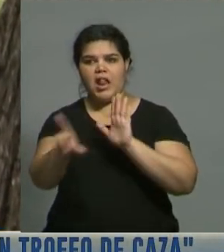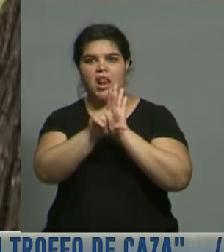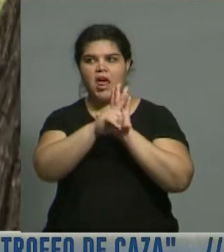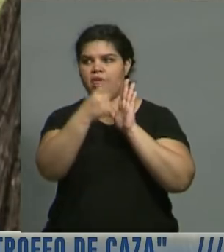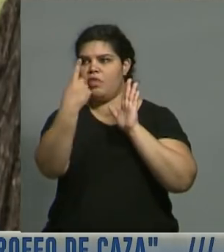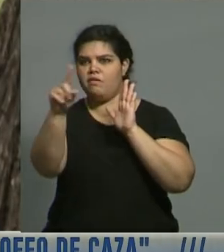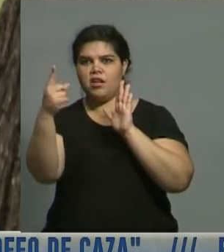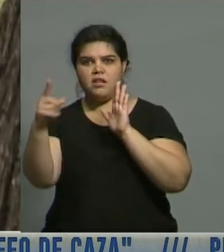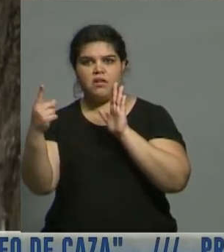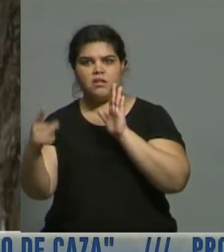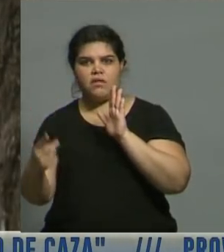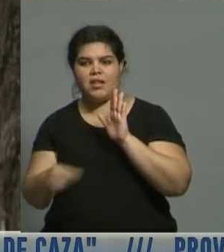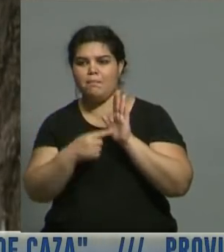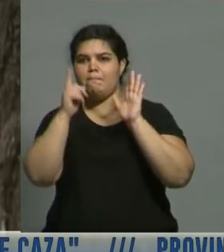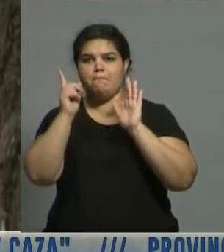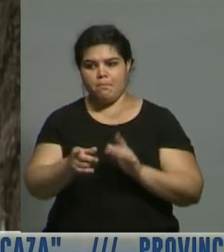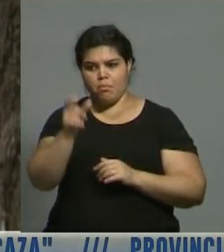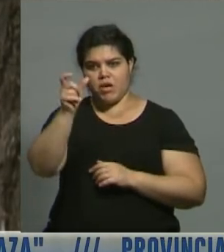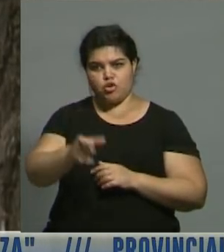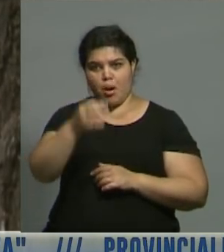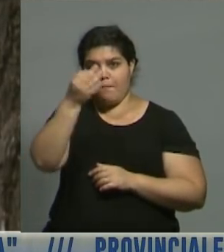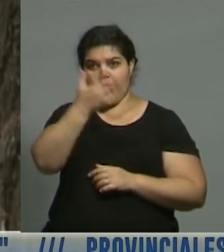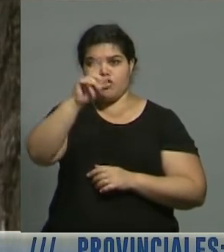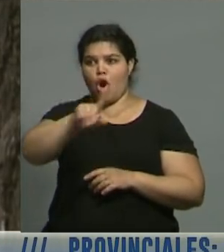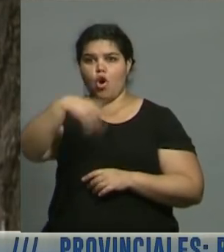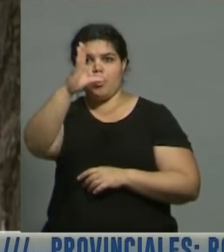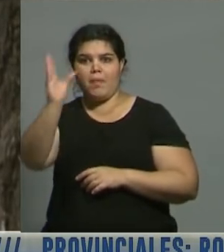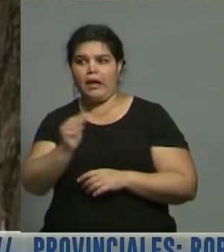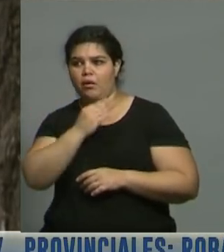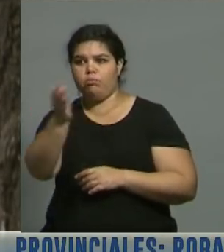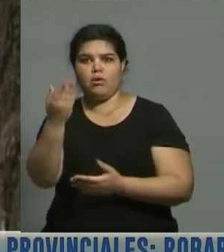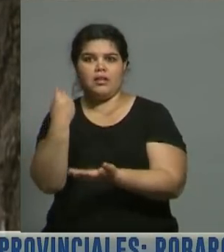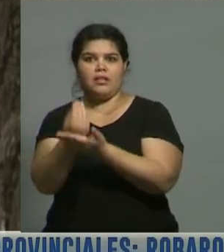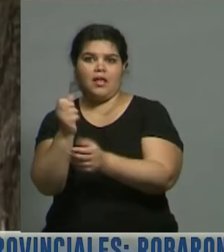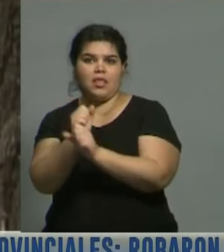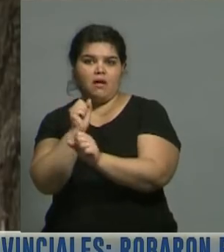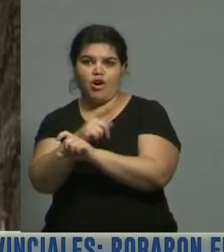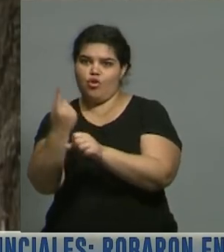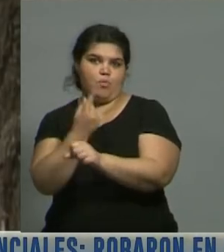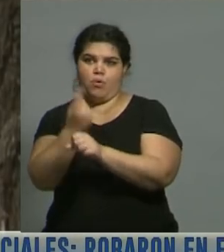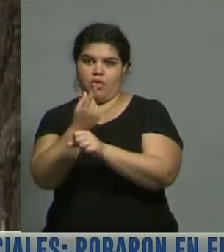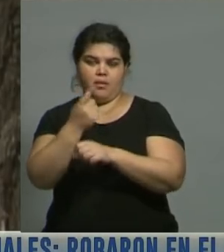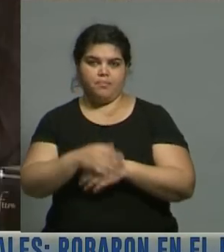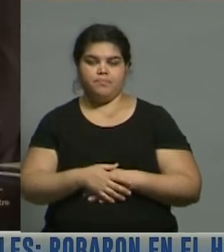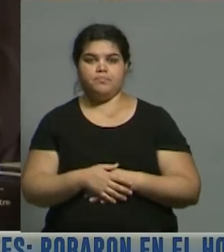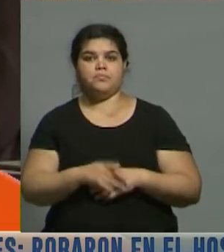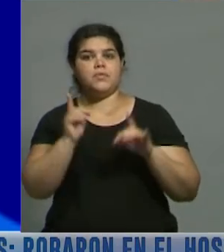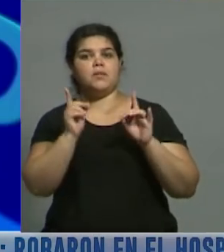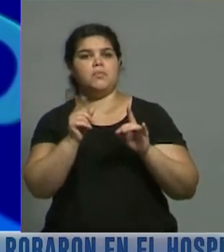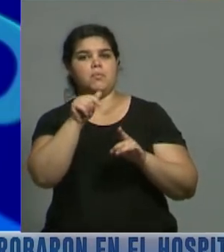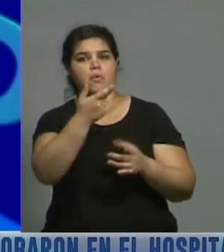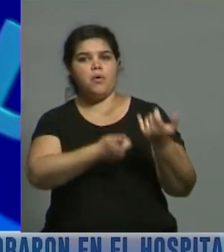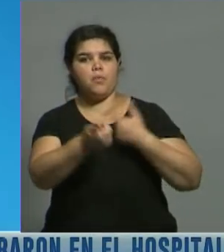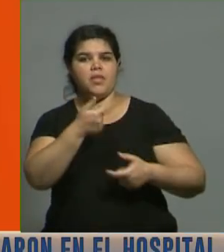distintas, entonces necesariamente el mismo profesional no puede ejercer en otro país. Claro, claro. Y justamente esto que nos decías de las carreras